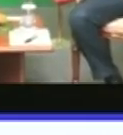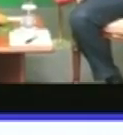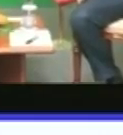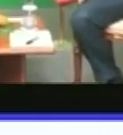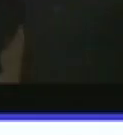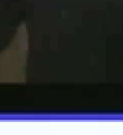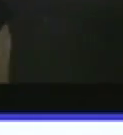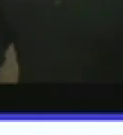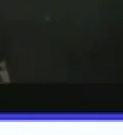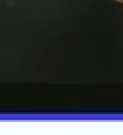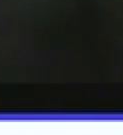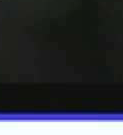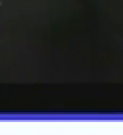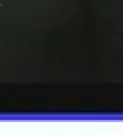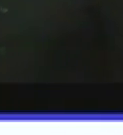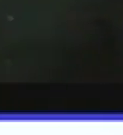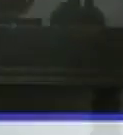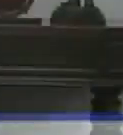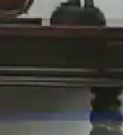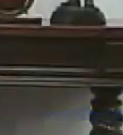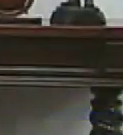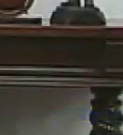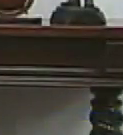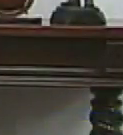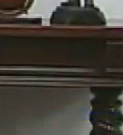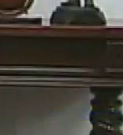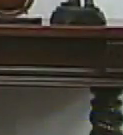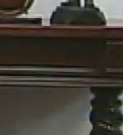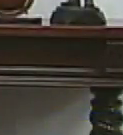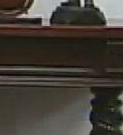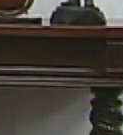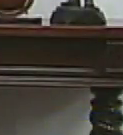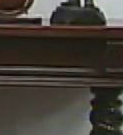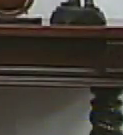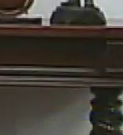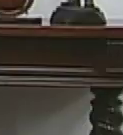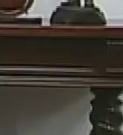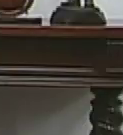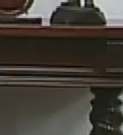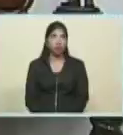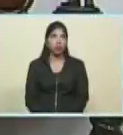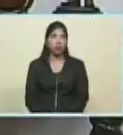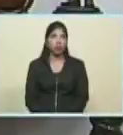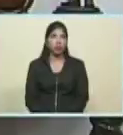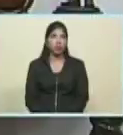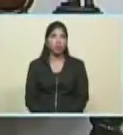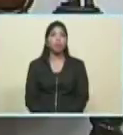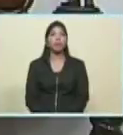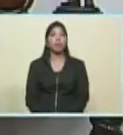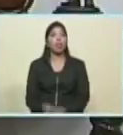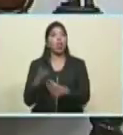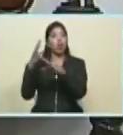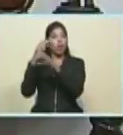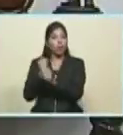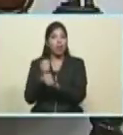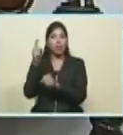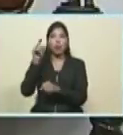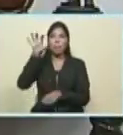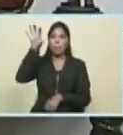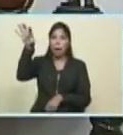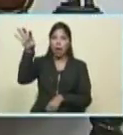de respeto. Hay que ver lo importante que es en las relaciones internacionales, la relación de respeto, de confianza, de tú a tú.